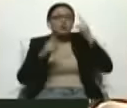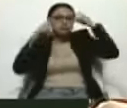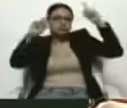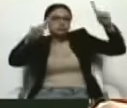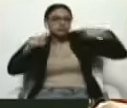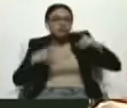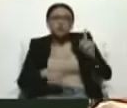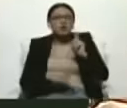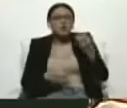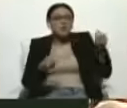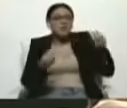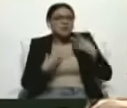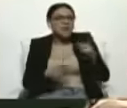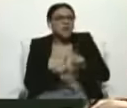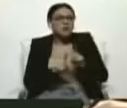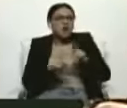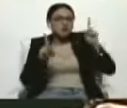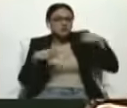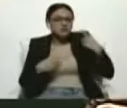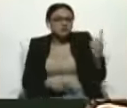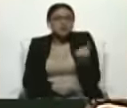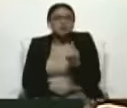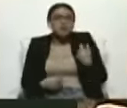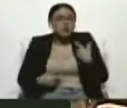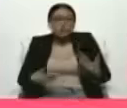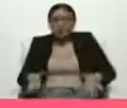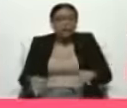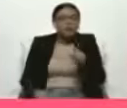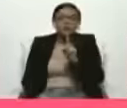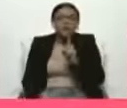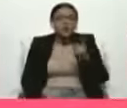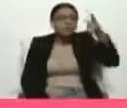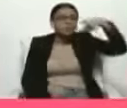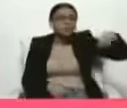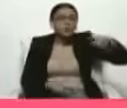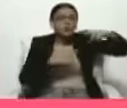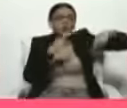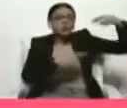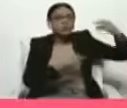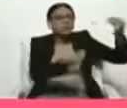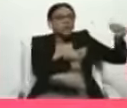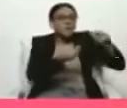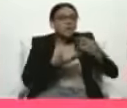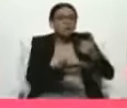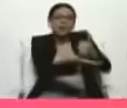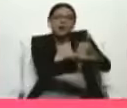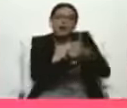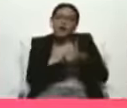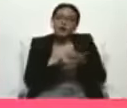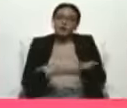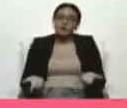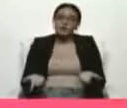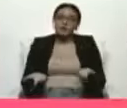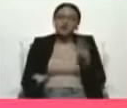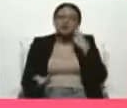la revolución les dio la espalda. Y eso usted lo puede sacar la cuenta, usted puede sacar la cuenta con la